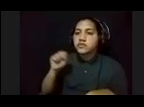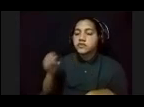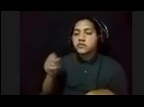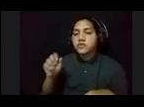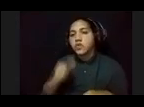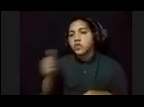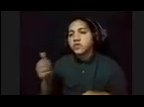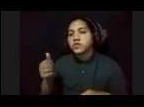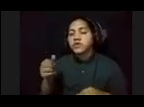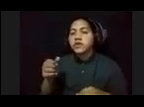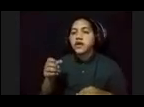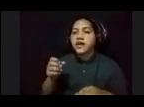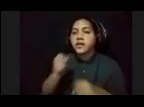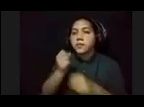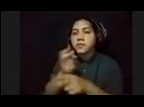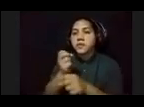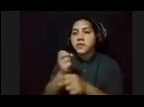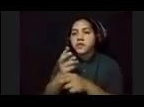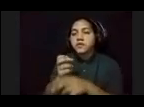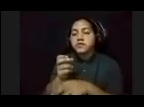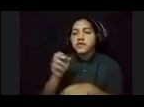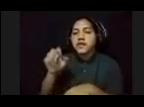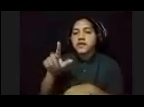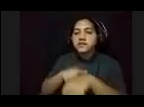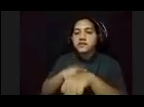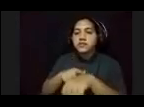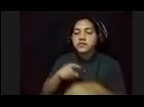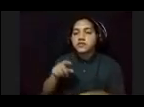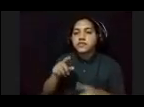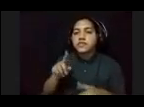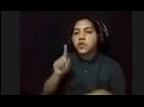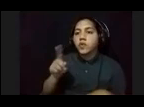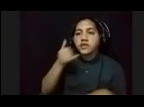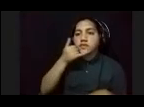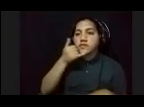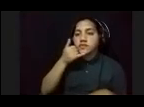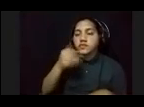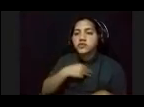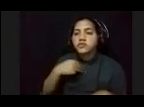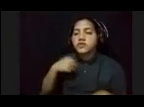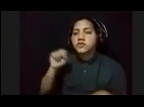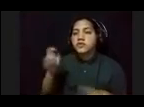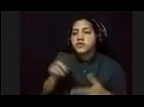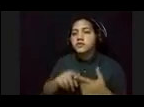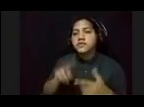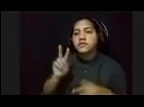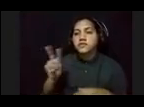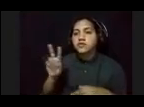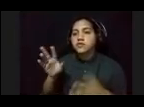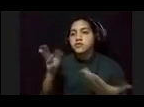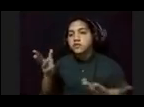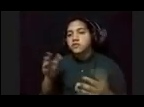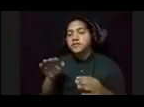El Tiempo, una telefonista en el municipio de San Juan, 2 tendedoras en el taller de despalillados.